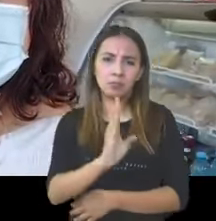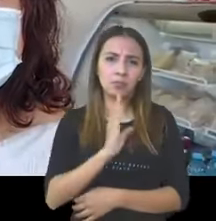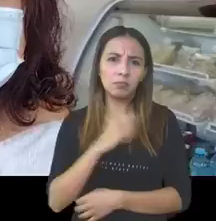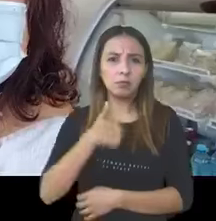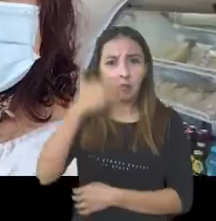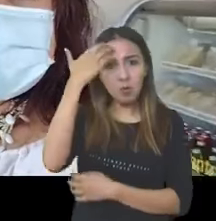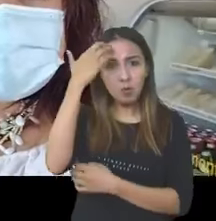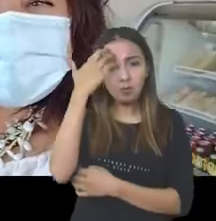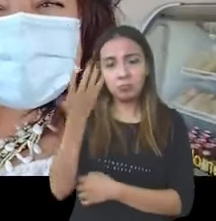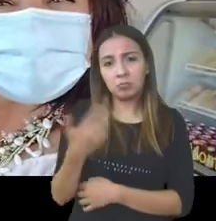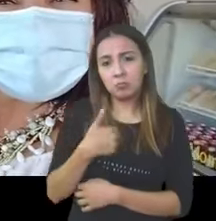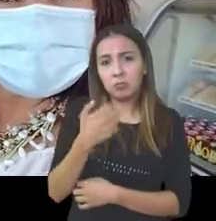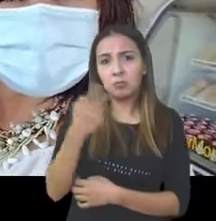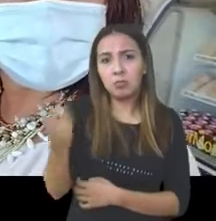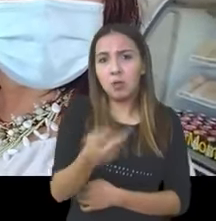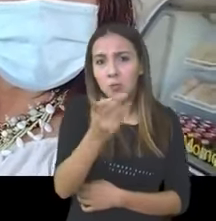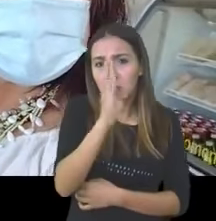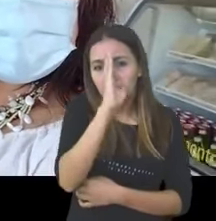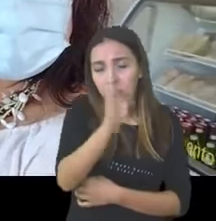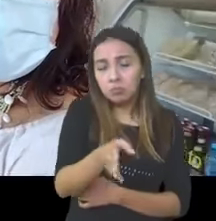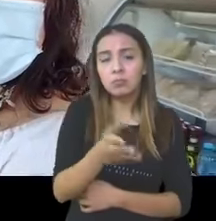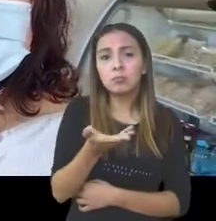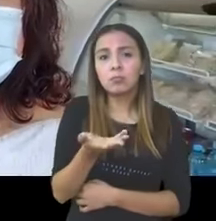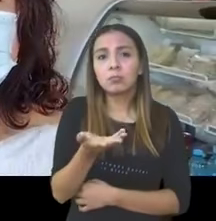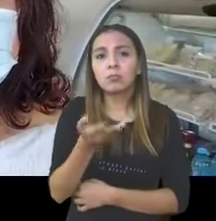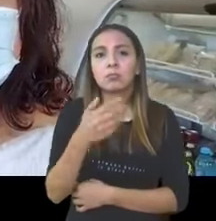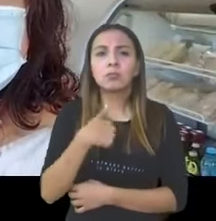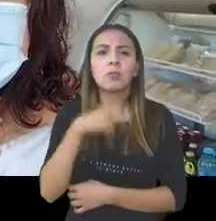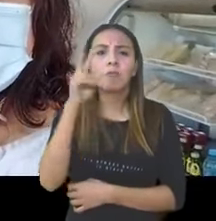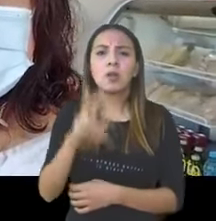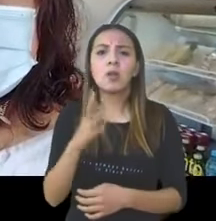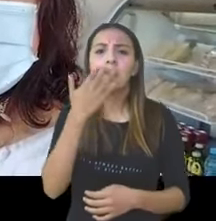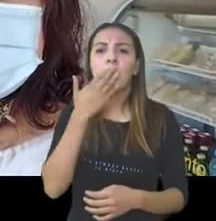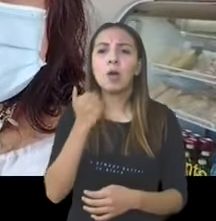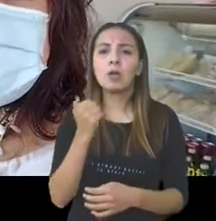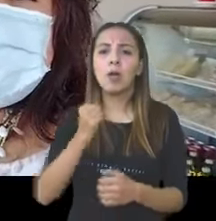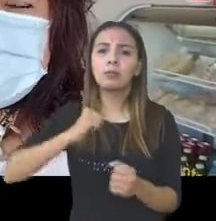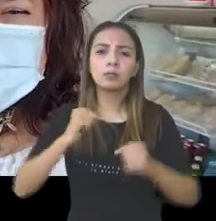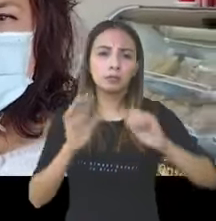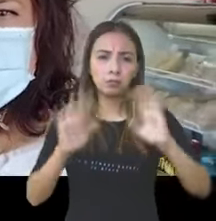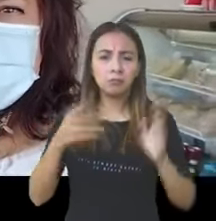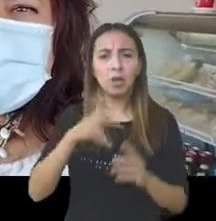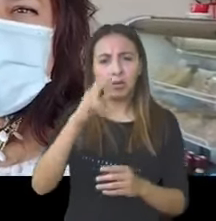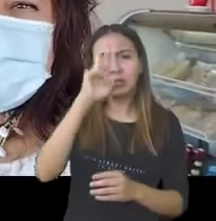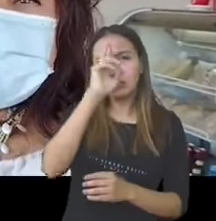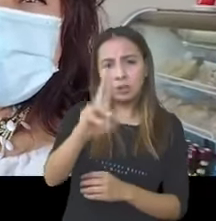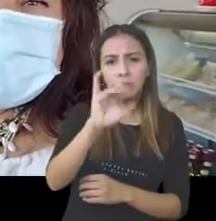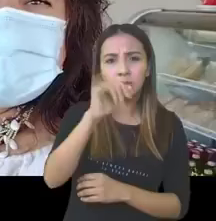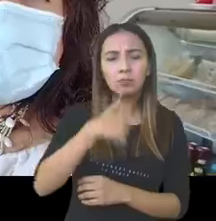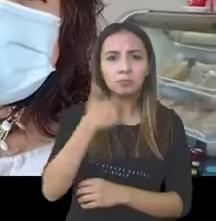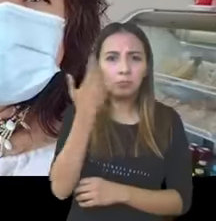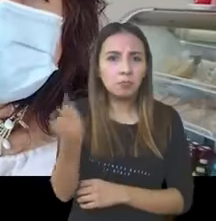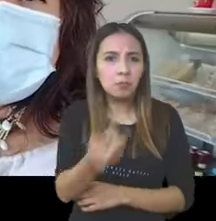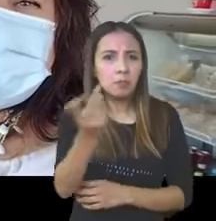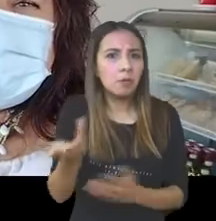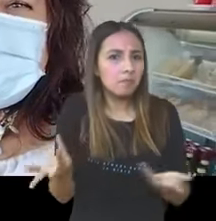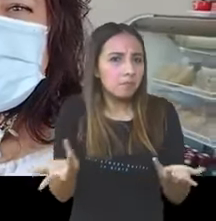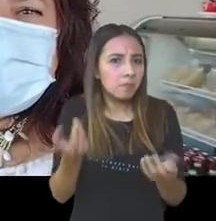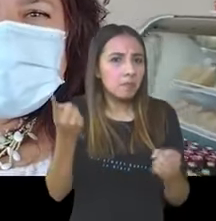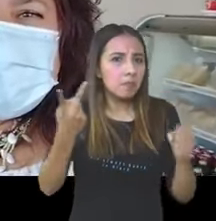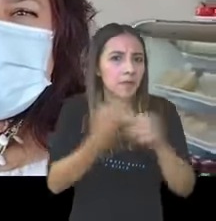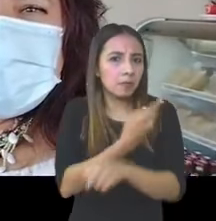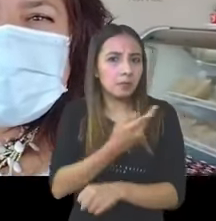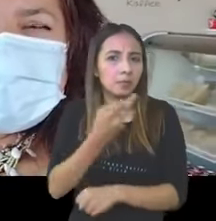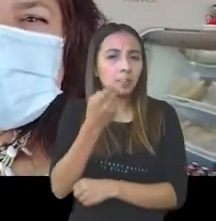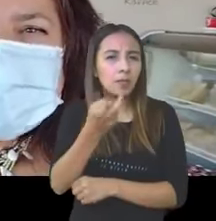pues te lo he dicho y se los he comentado aquí a ellas. Yo no tengo compromiso con nadie, pero sí de respeto para saber esta situación. ¿Qué es lo que hay en